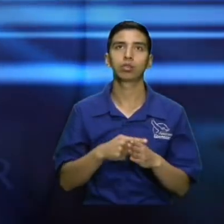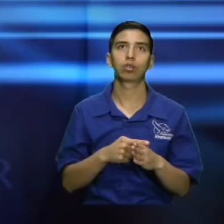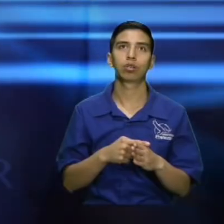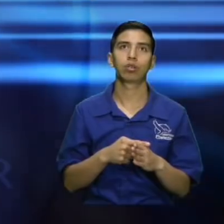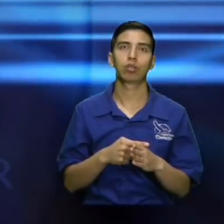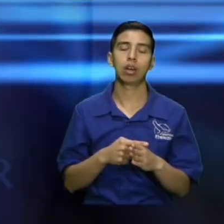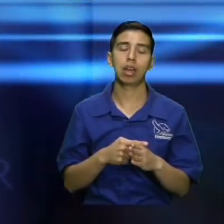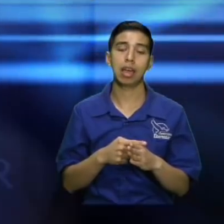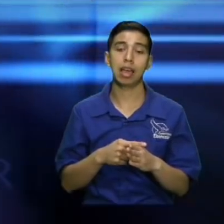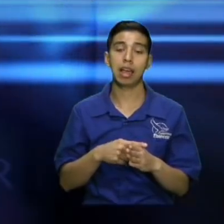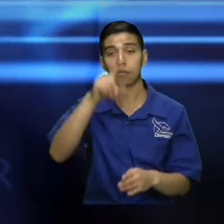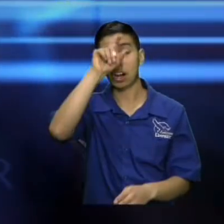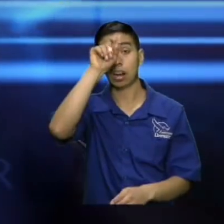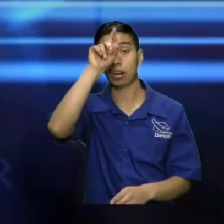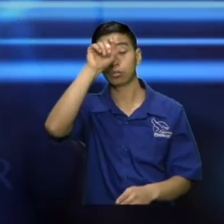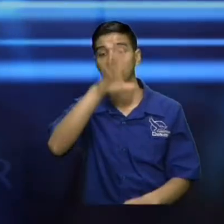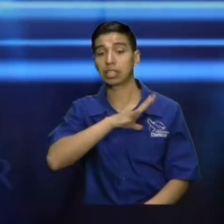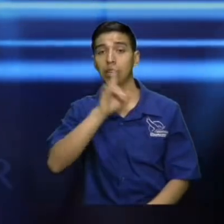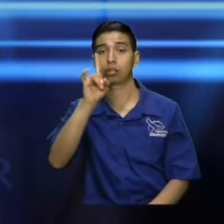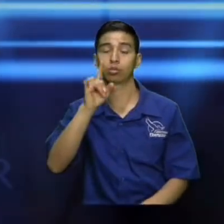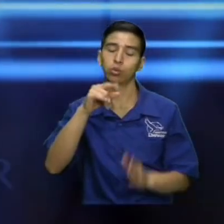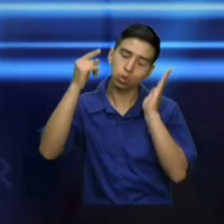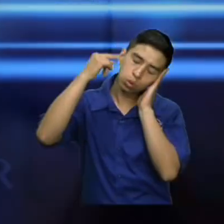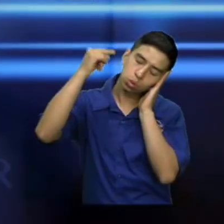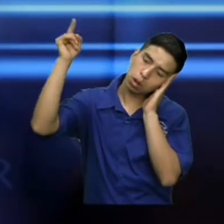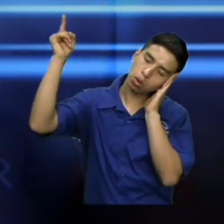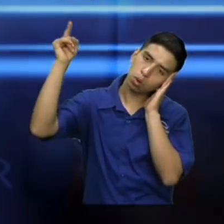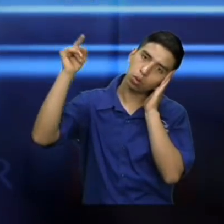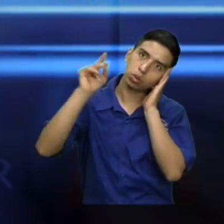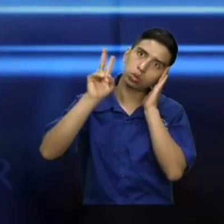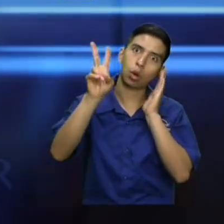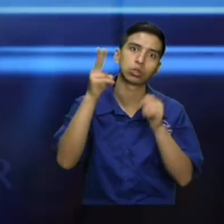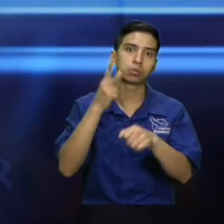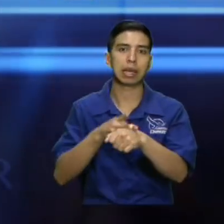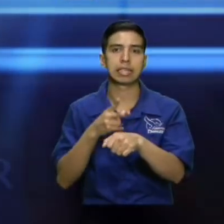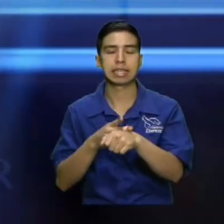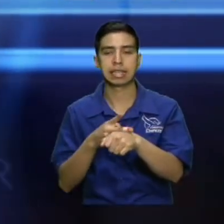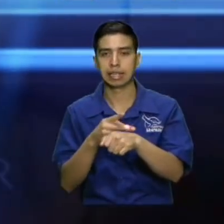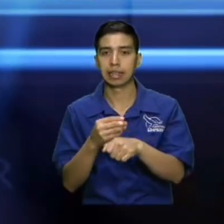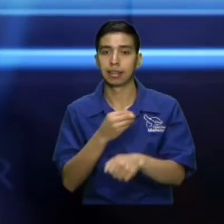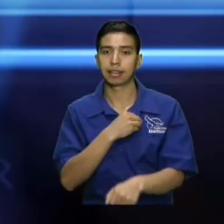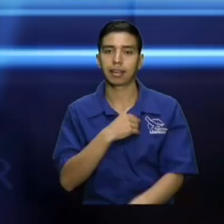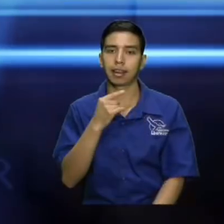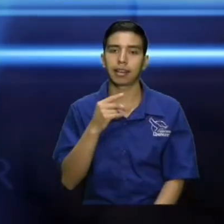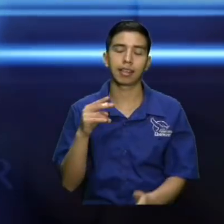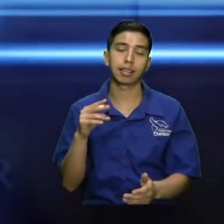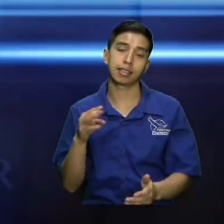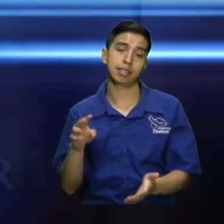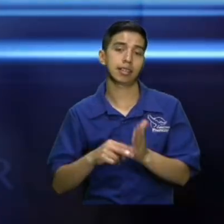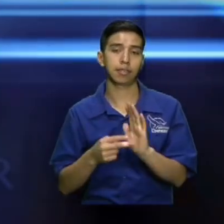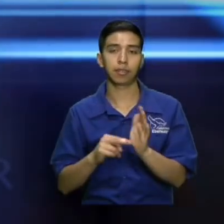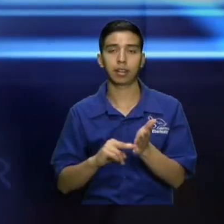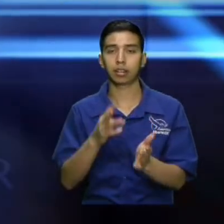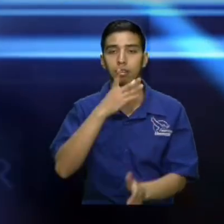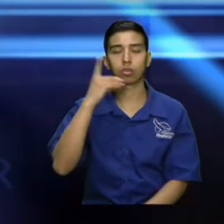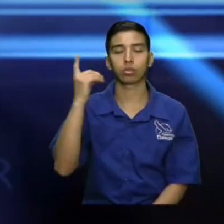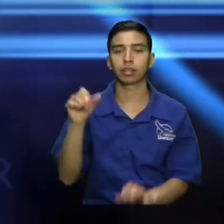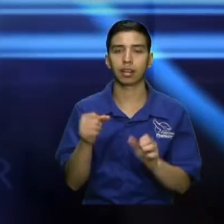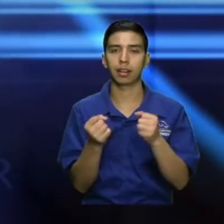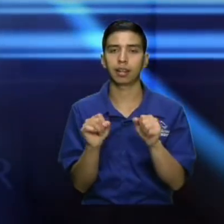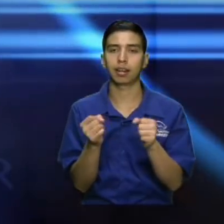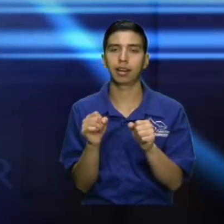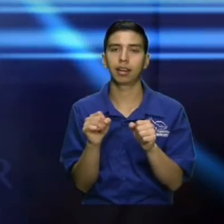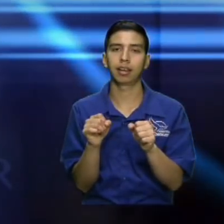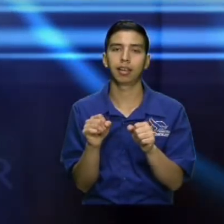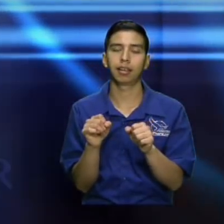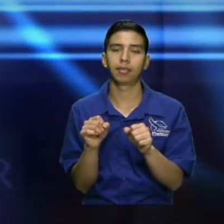Dos veces, doble. Quiere decir que el asunto está determinado por Dios y Dios lo hará pronto. Entonces, cuando